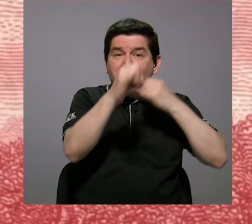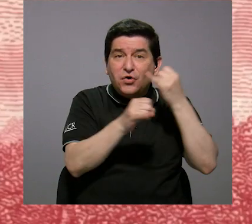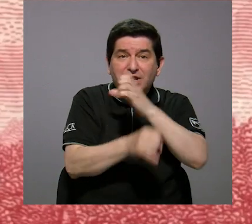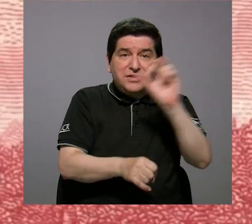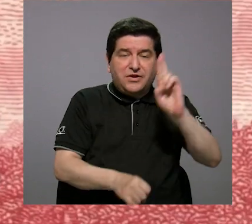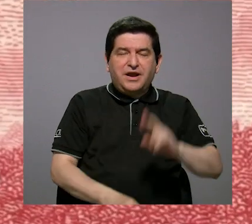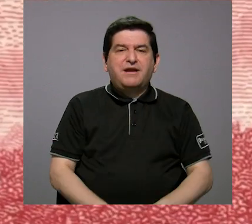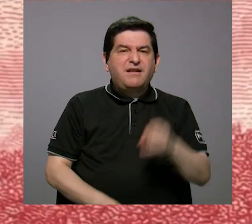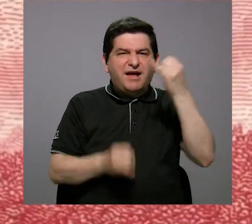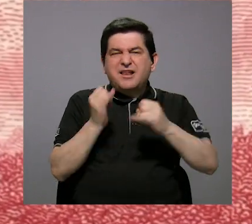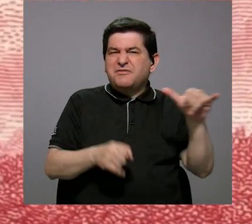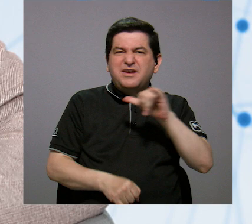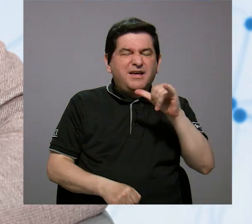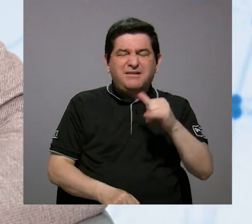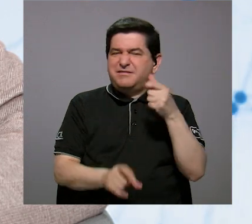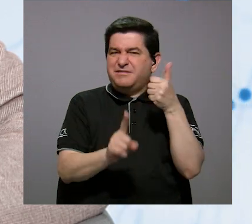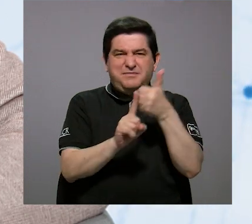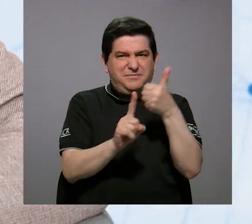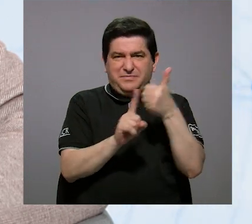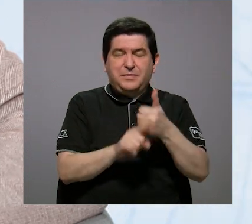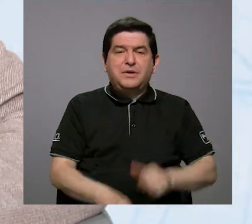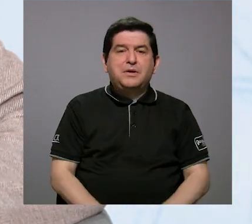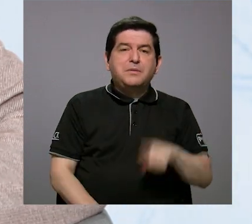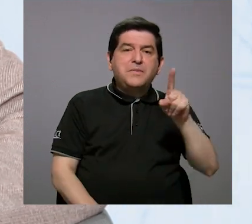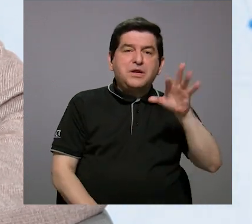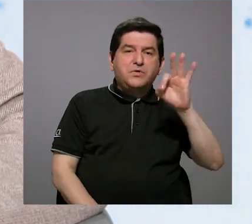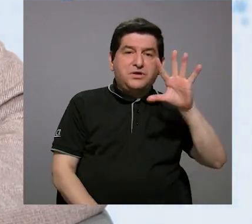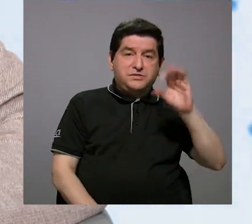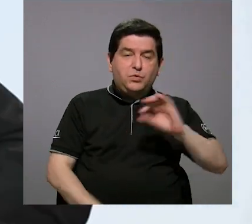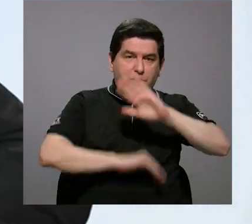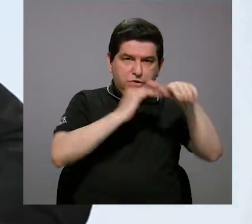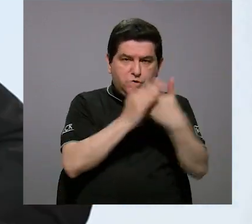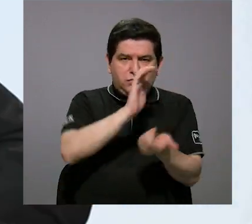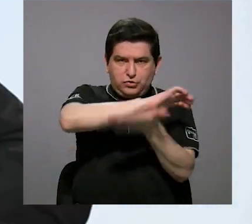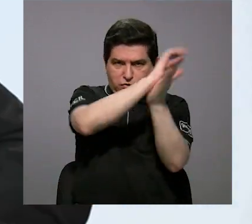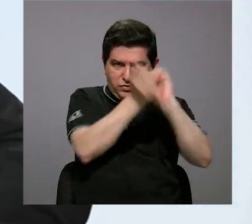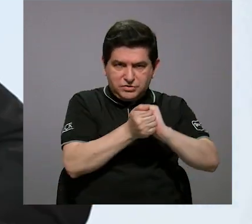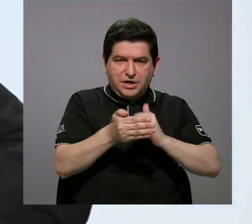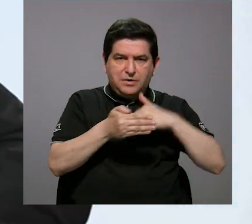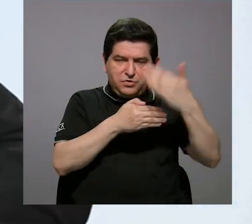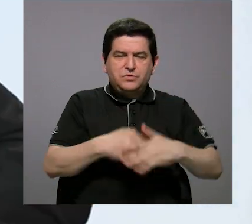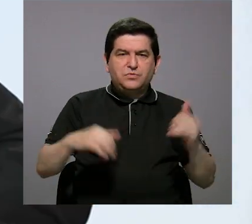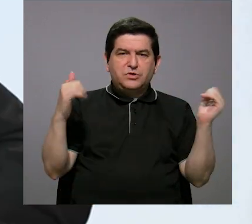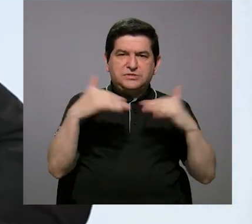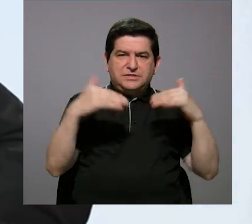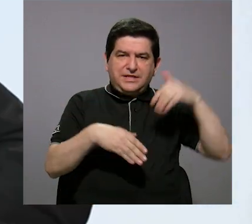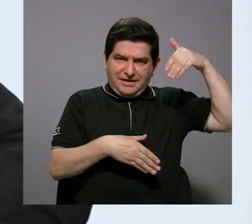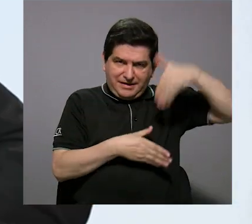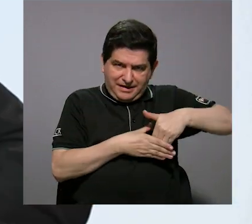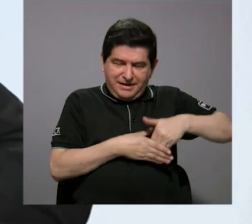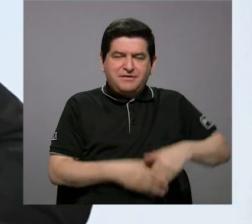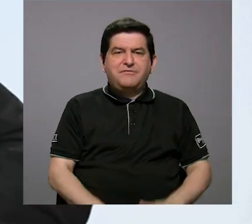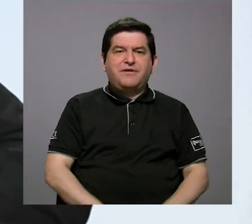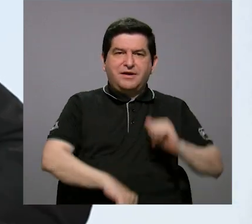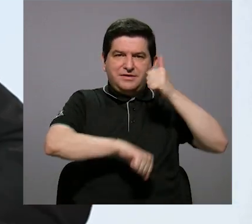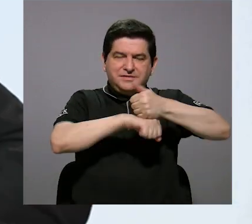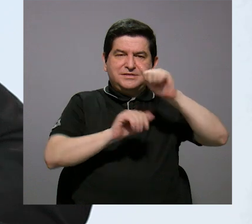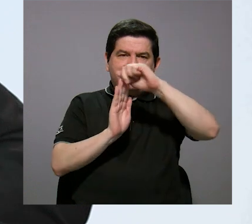porque es el mismo banco finalmente, y en el año 1950, con todas las reformas que vienen después de la Guerra Civil y la Constitución